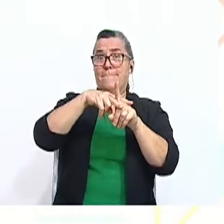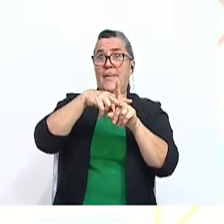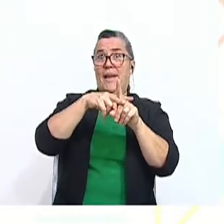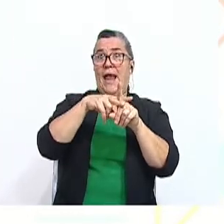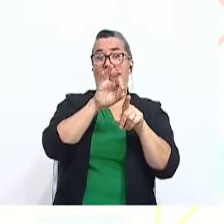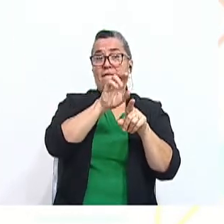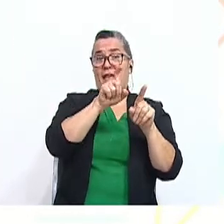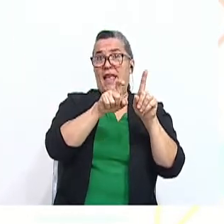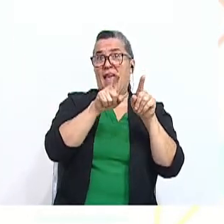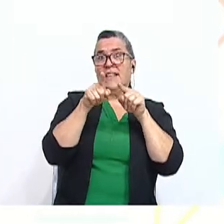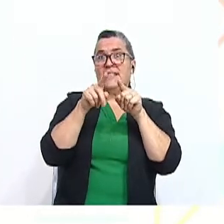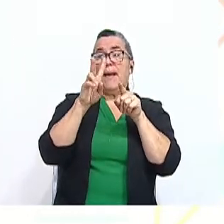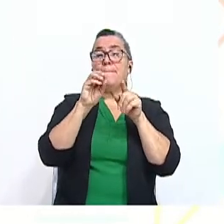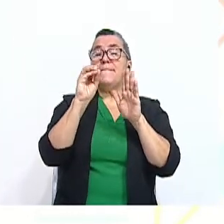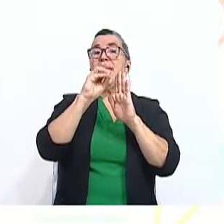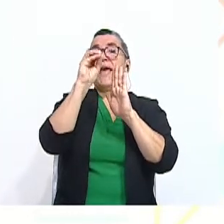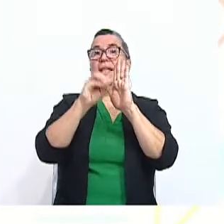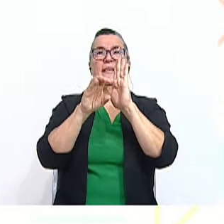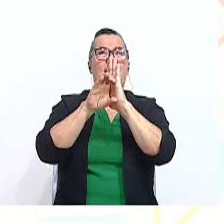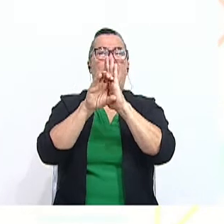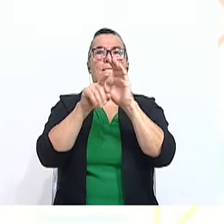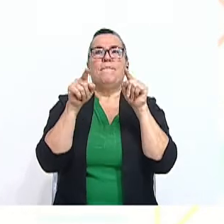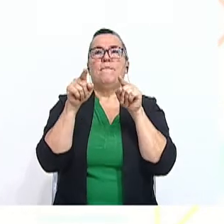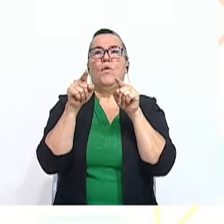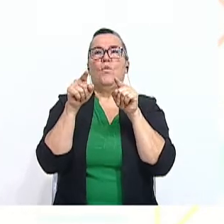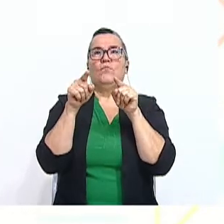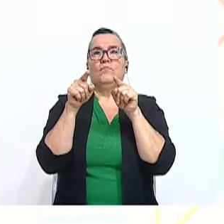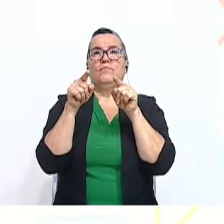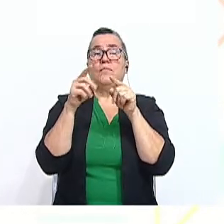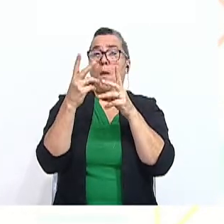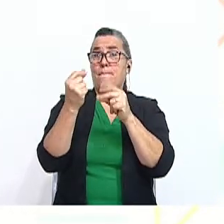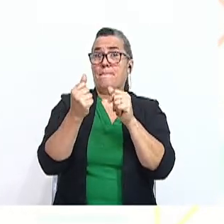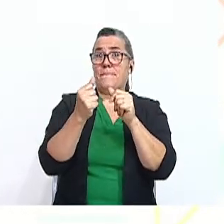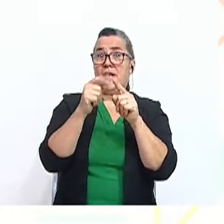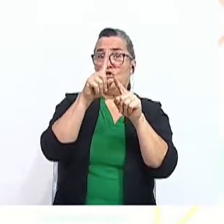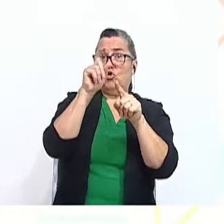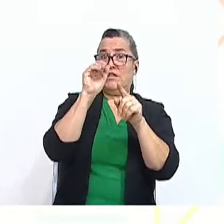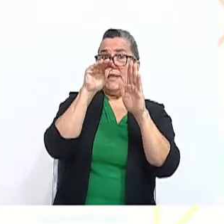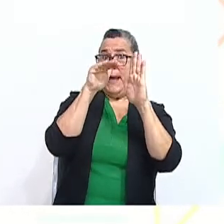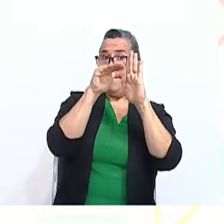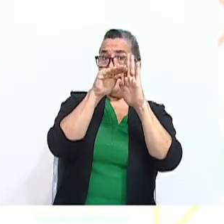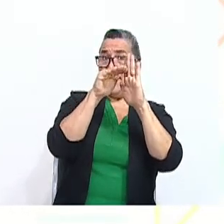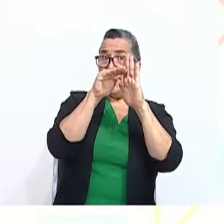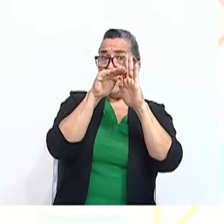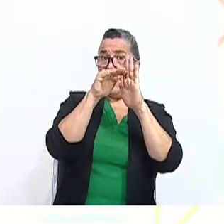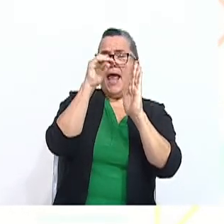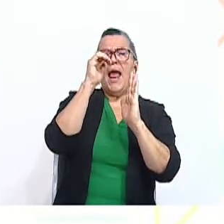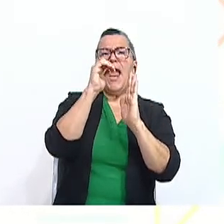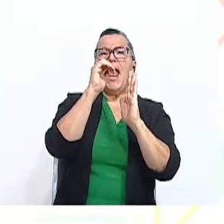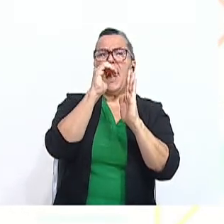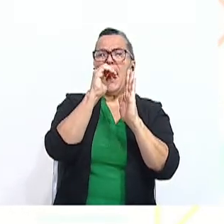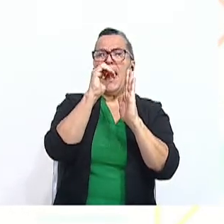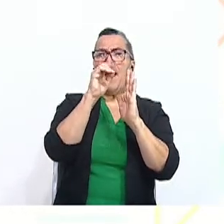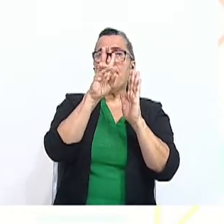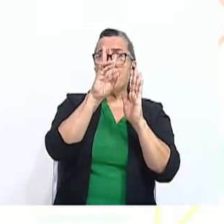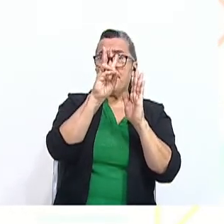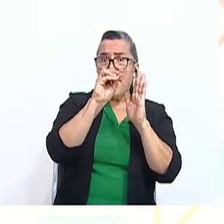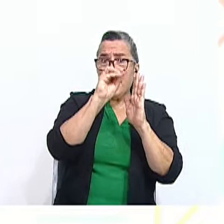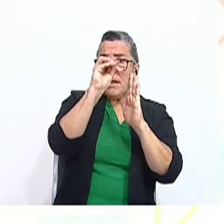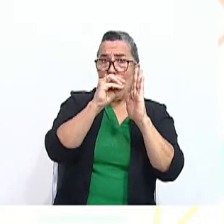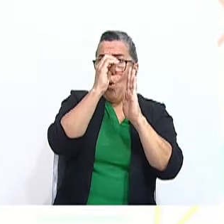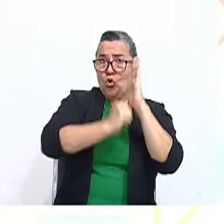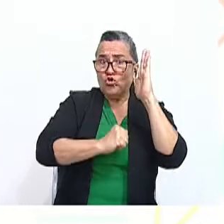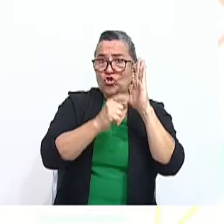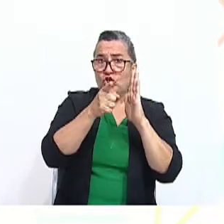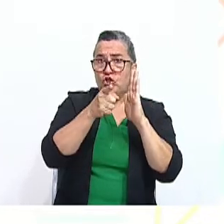estos precios. Por ejemplo, si el celular cuesta 100,000 colones, ¿cuál es el 20%